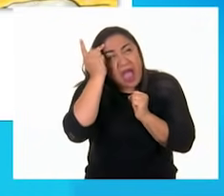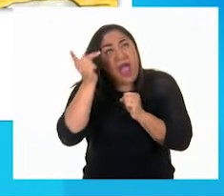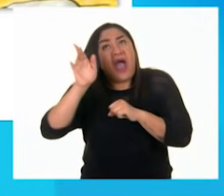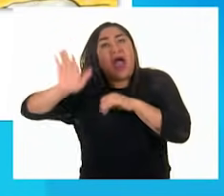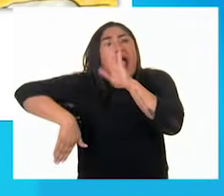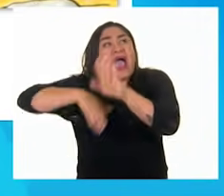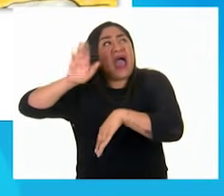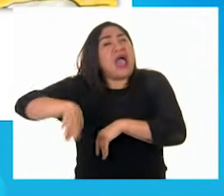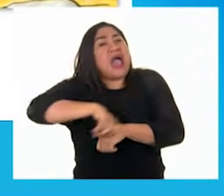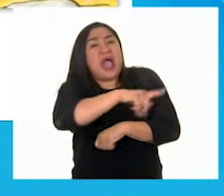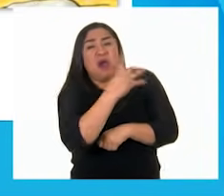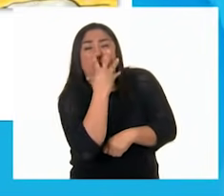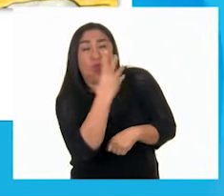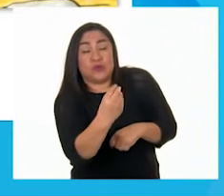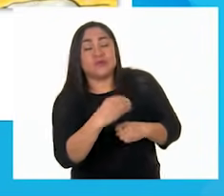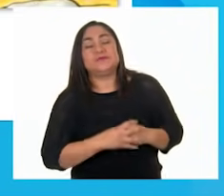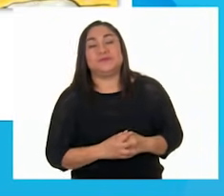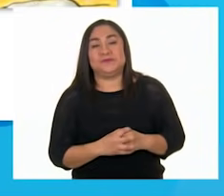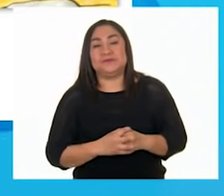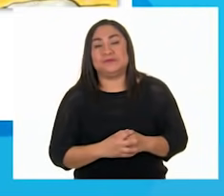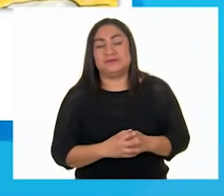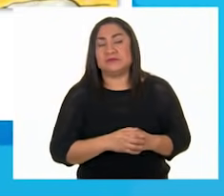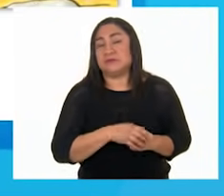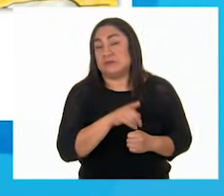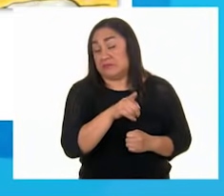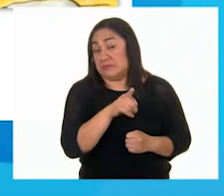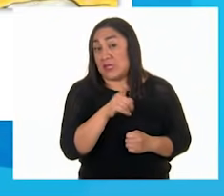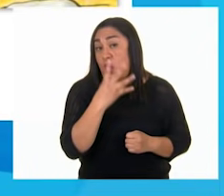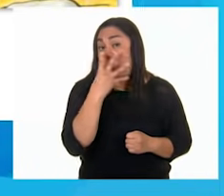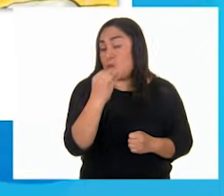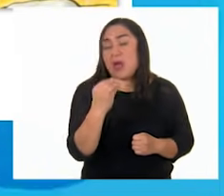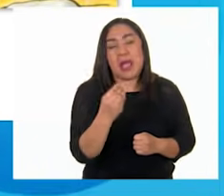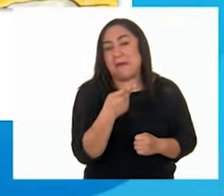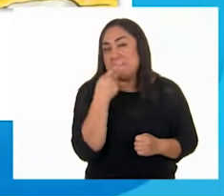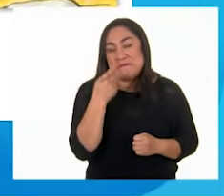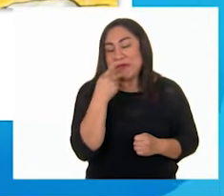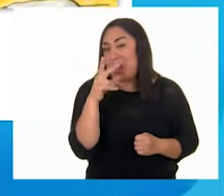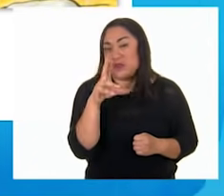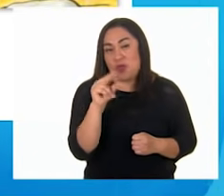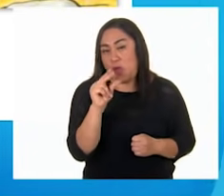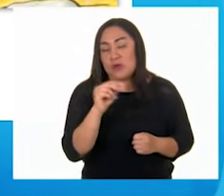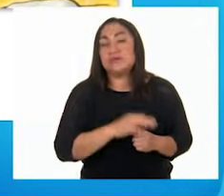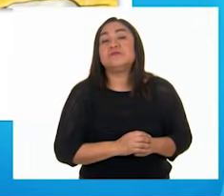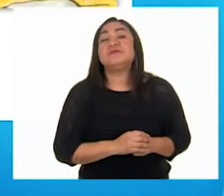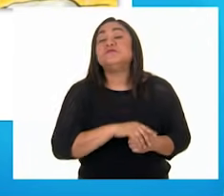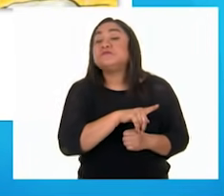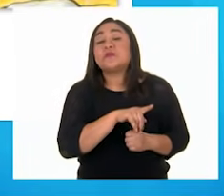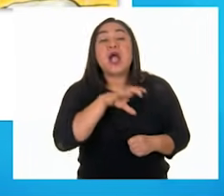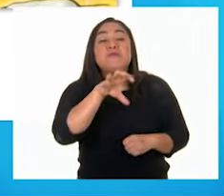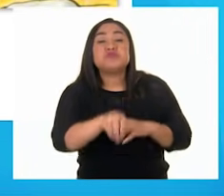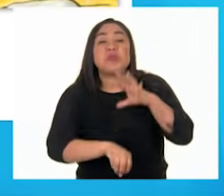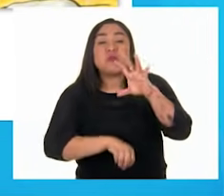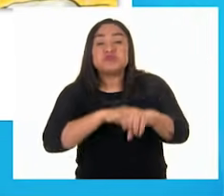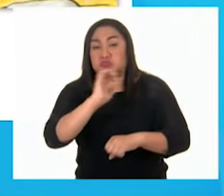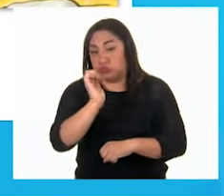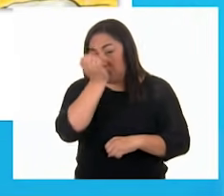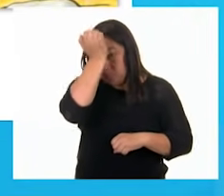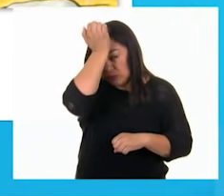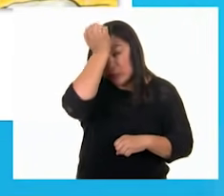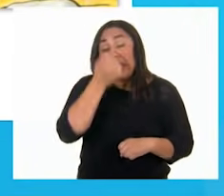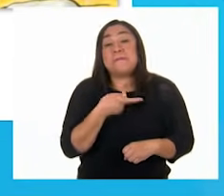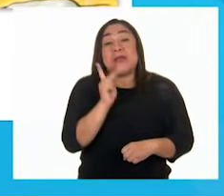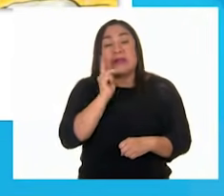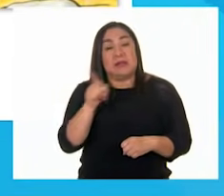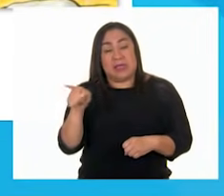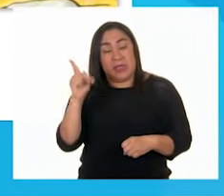lobo. Frase, este lobo no habla. Se come a las ovejas y ya, pero el pastor